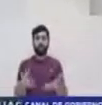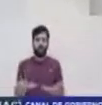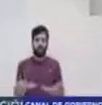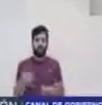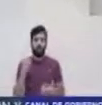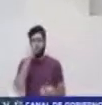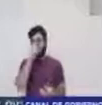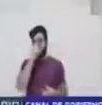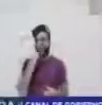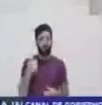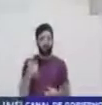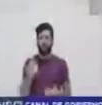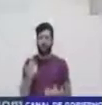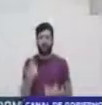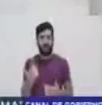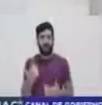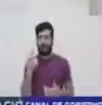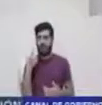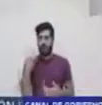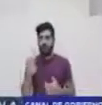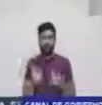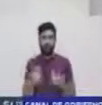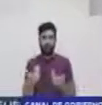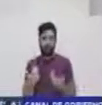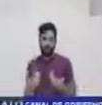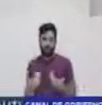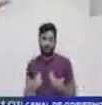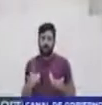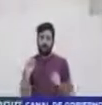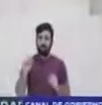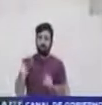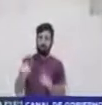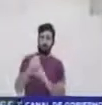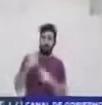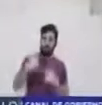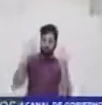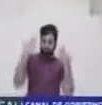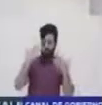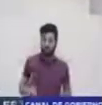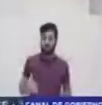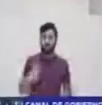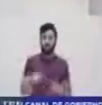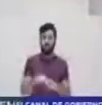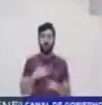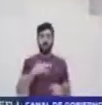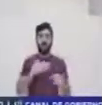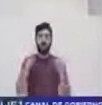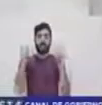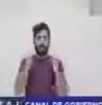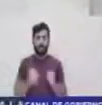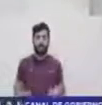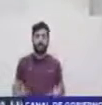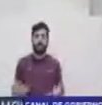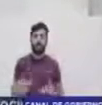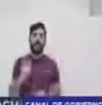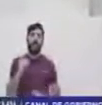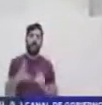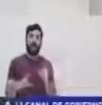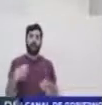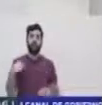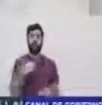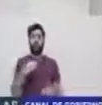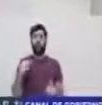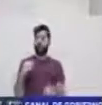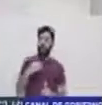prestigio o que dañen a la persona, a la dignidad de la persona de quien estamos nosotros hablando, ¿verdad?